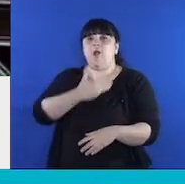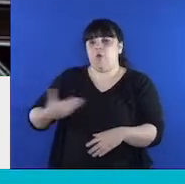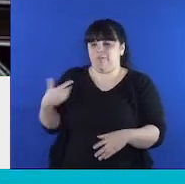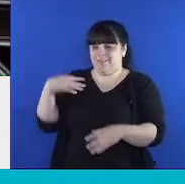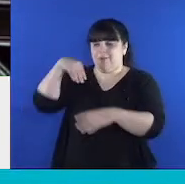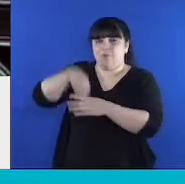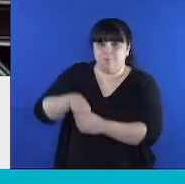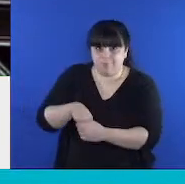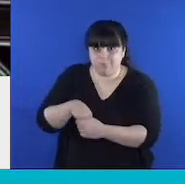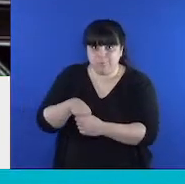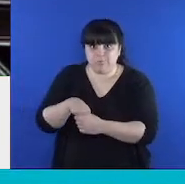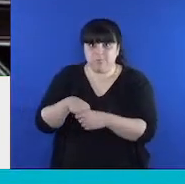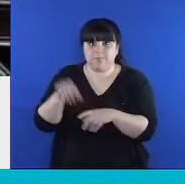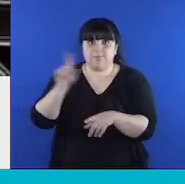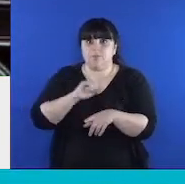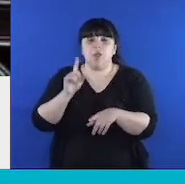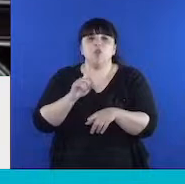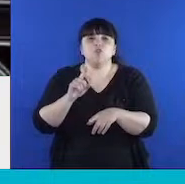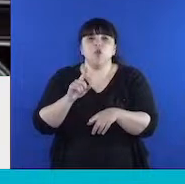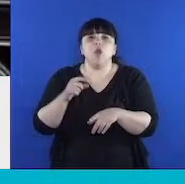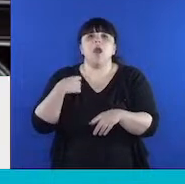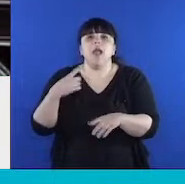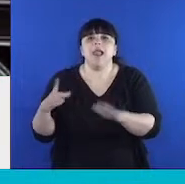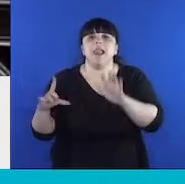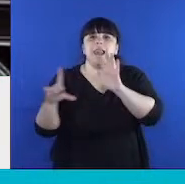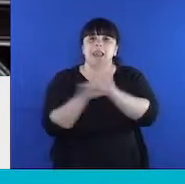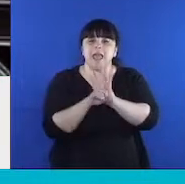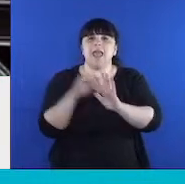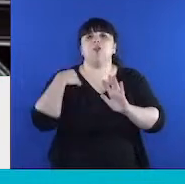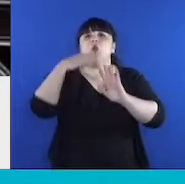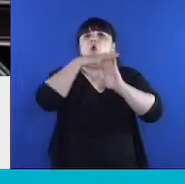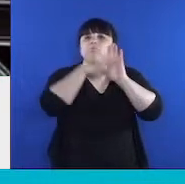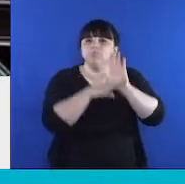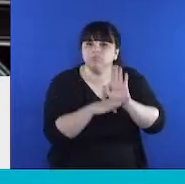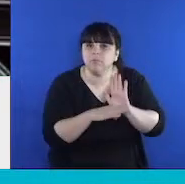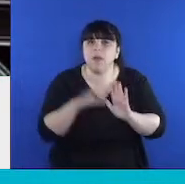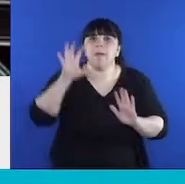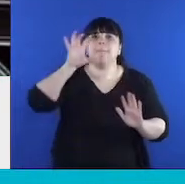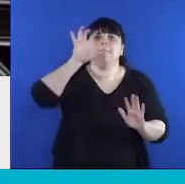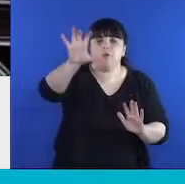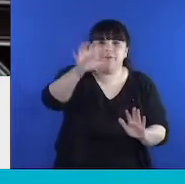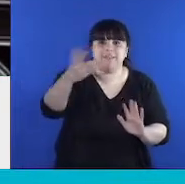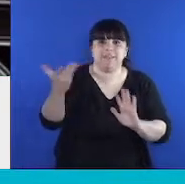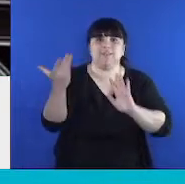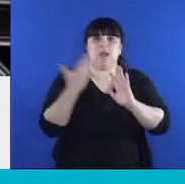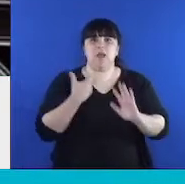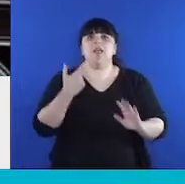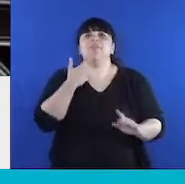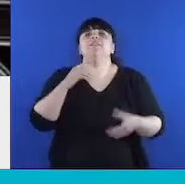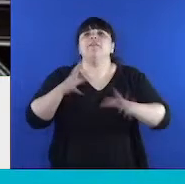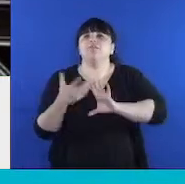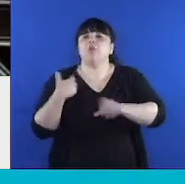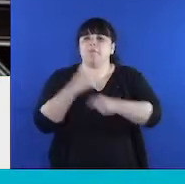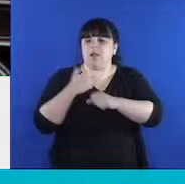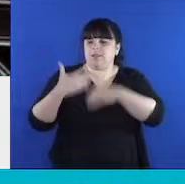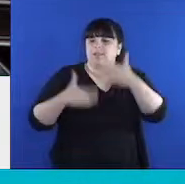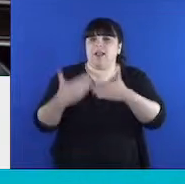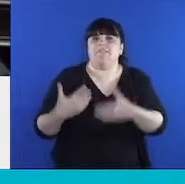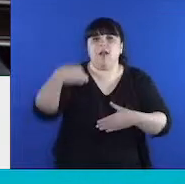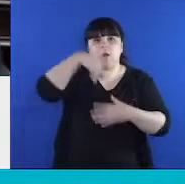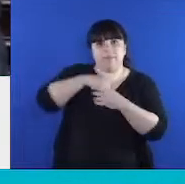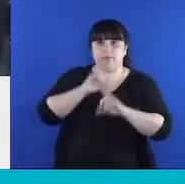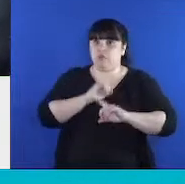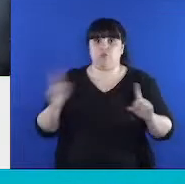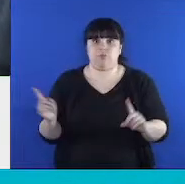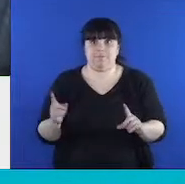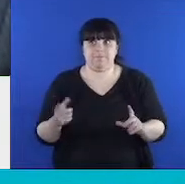aplicables legislación o normativa administrativa provincial alguna que reglamente la administración y gestión interna. Efectivamente, no